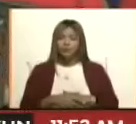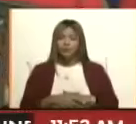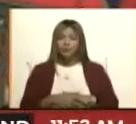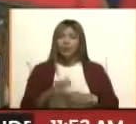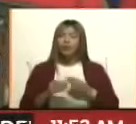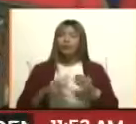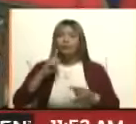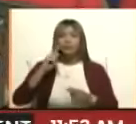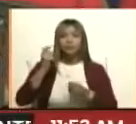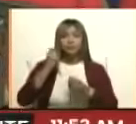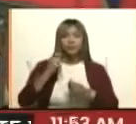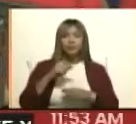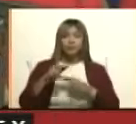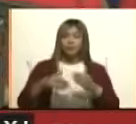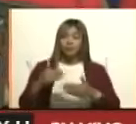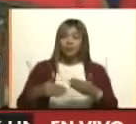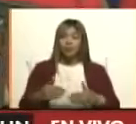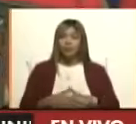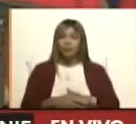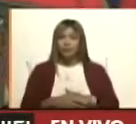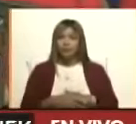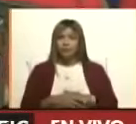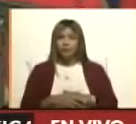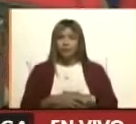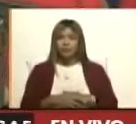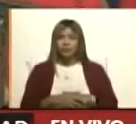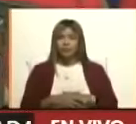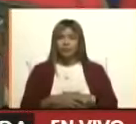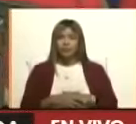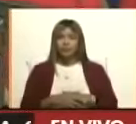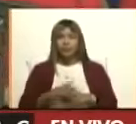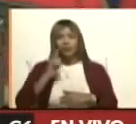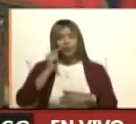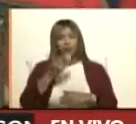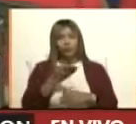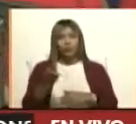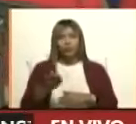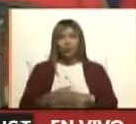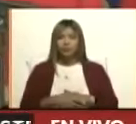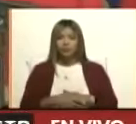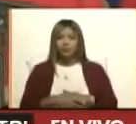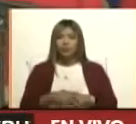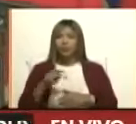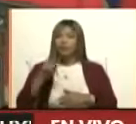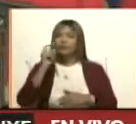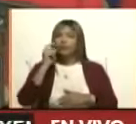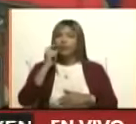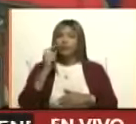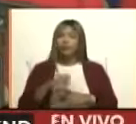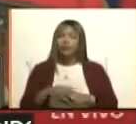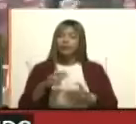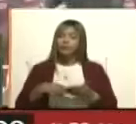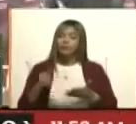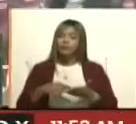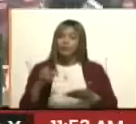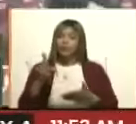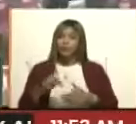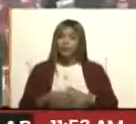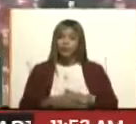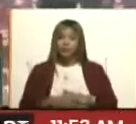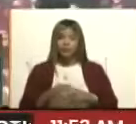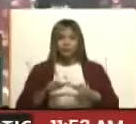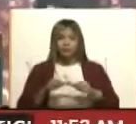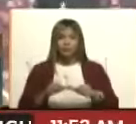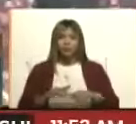ser recordado por generaciones. Recordarán ustedes ese día y que su firma está también